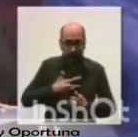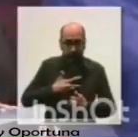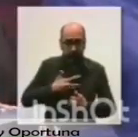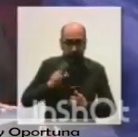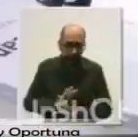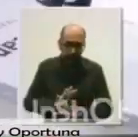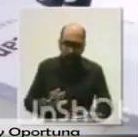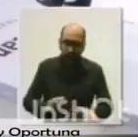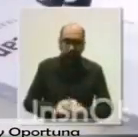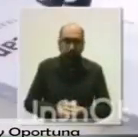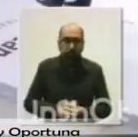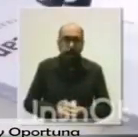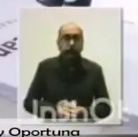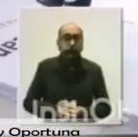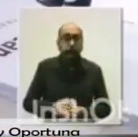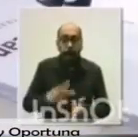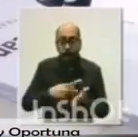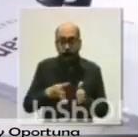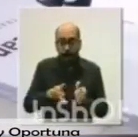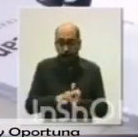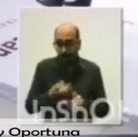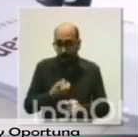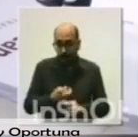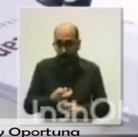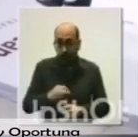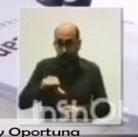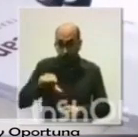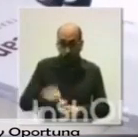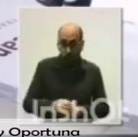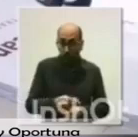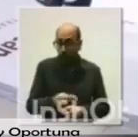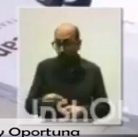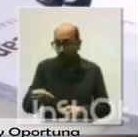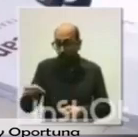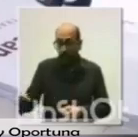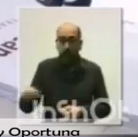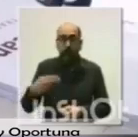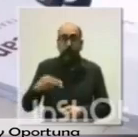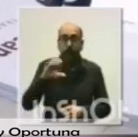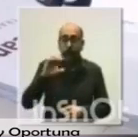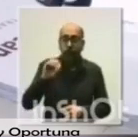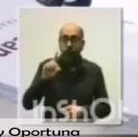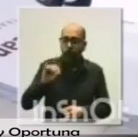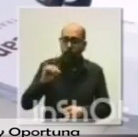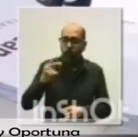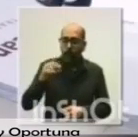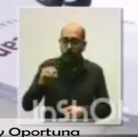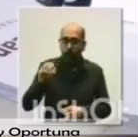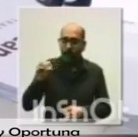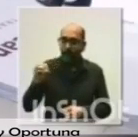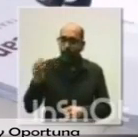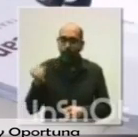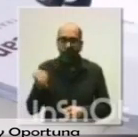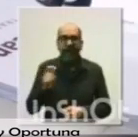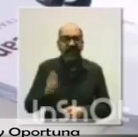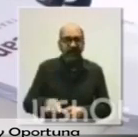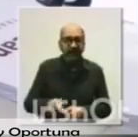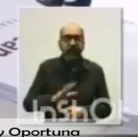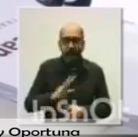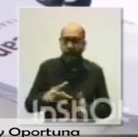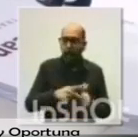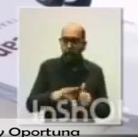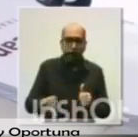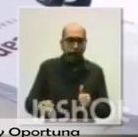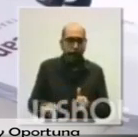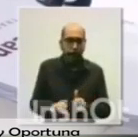garantizadas sus plazas. Estas plazas que se asignarán el día de hoy son código 09, quiere decir que esa definitiva es una